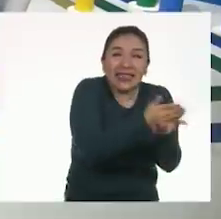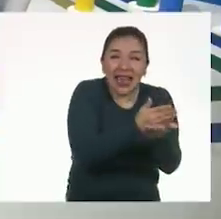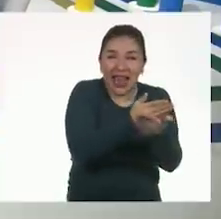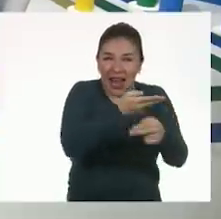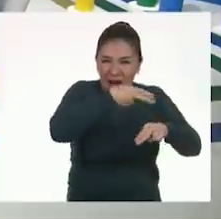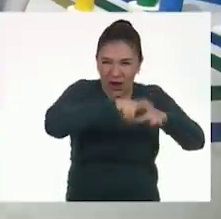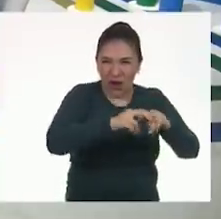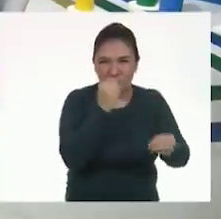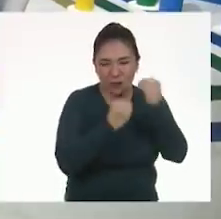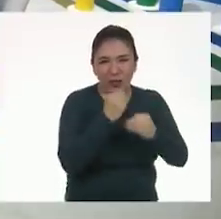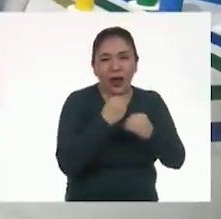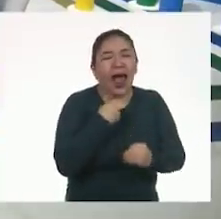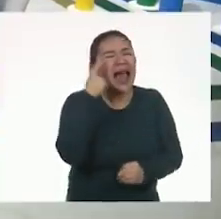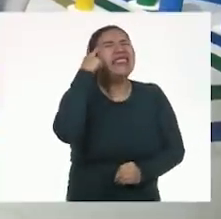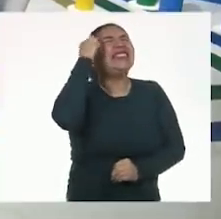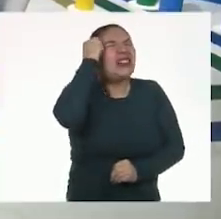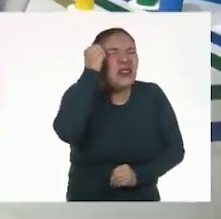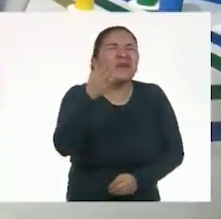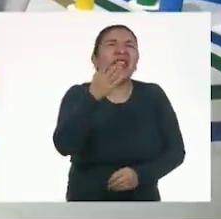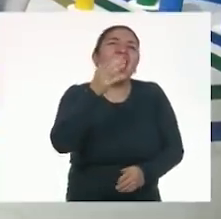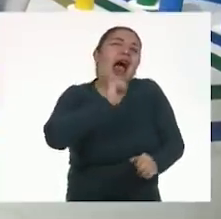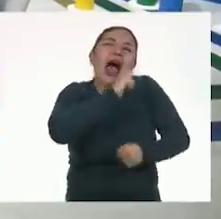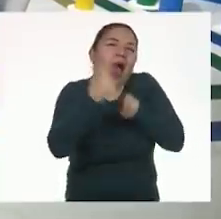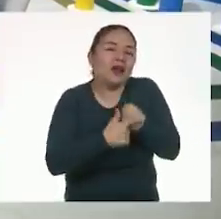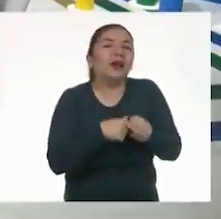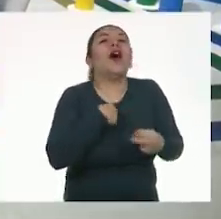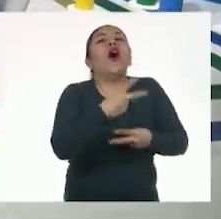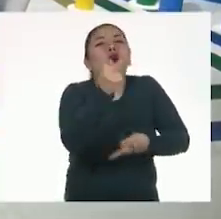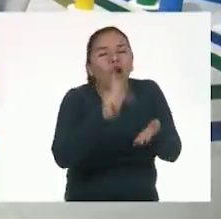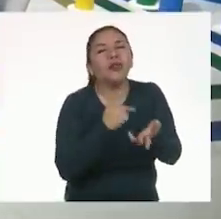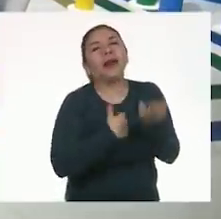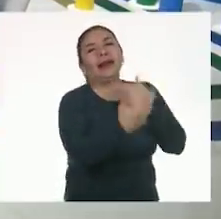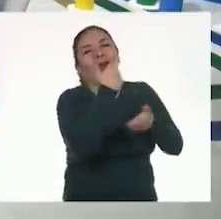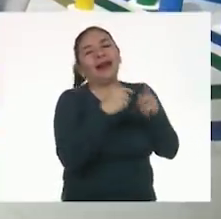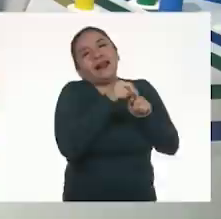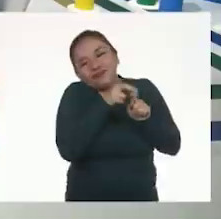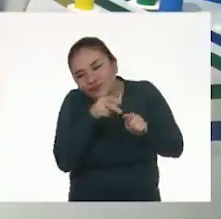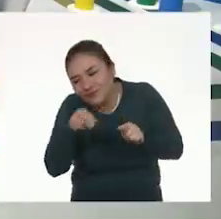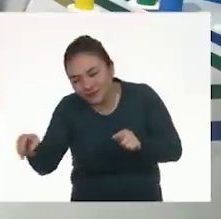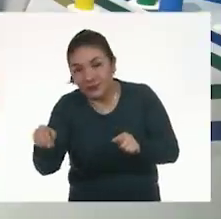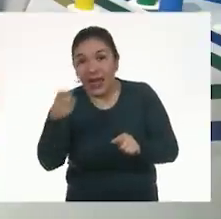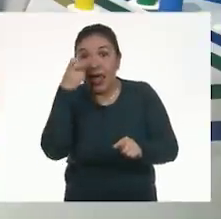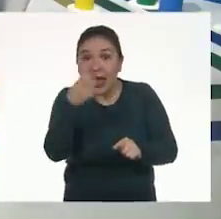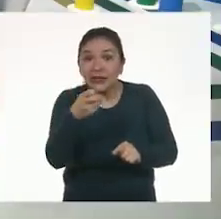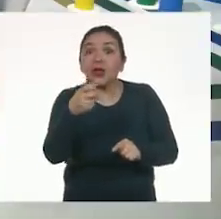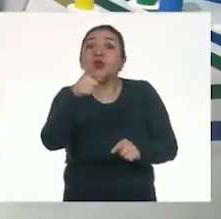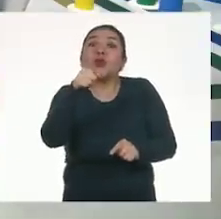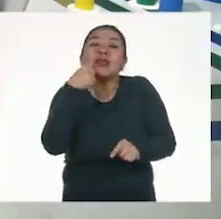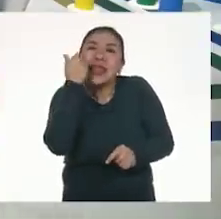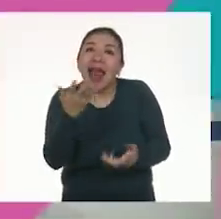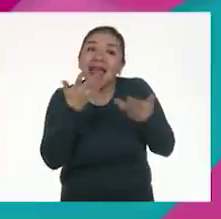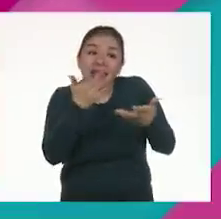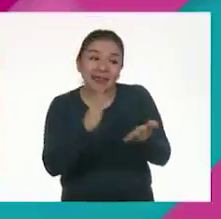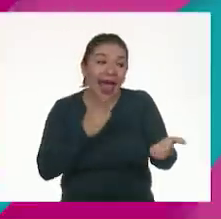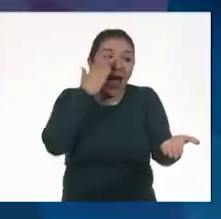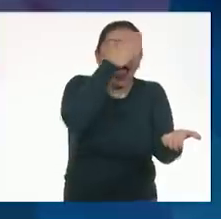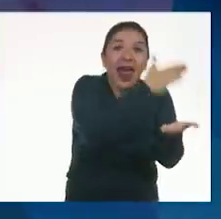olvidó algo y te tienes que regresar. Entonces, tu plan de llegar al comedor tuvo varios